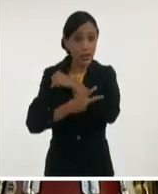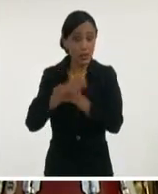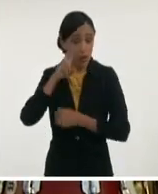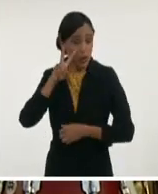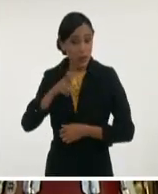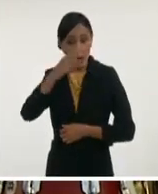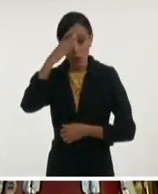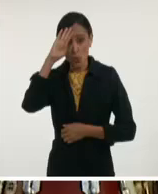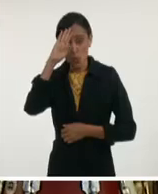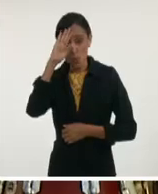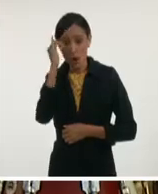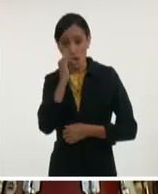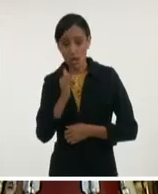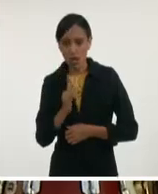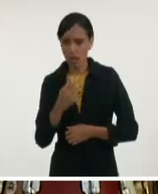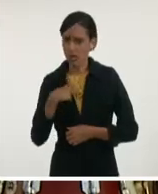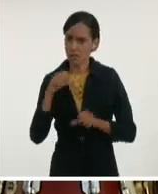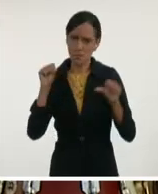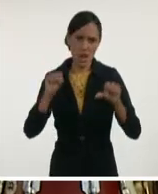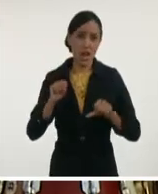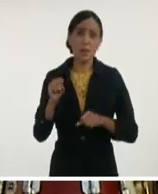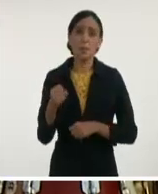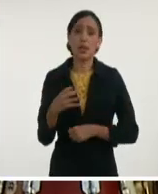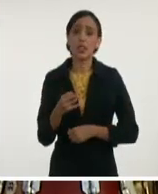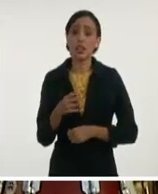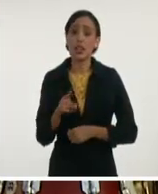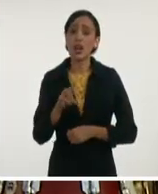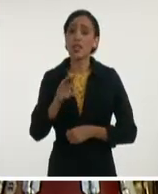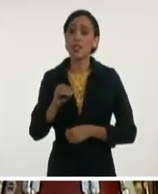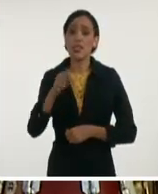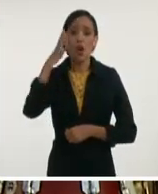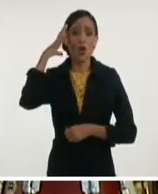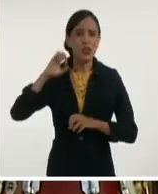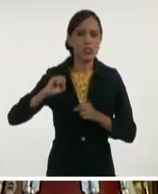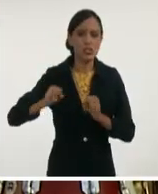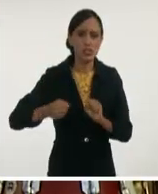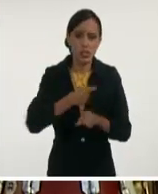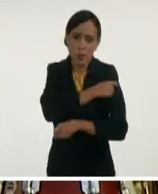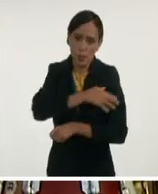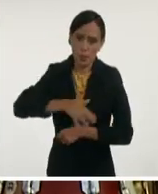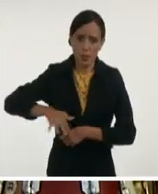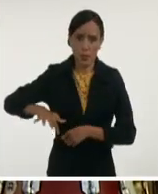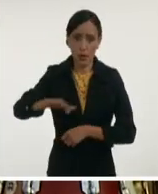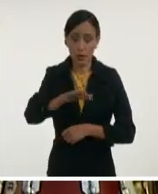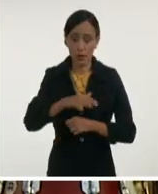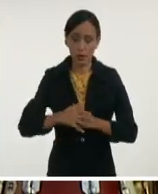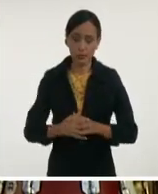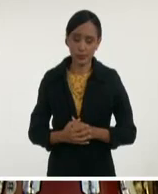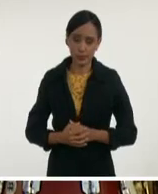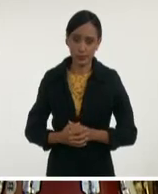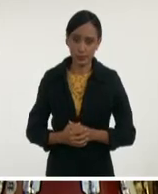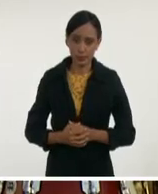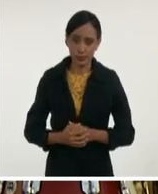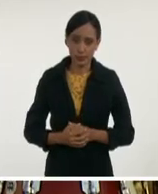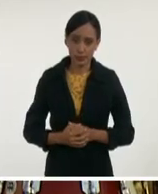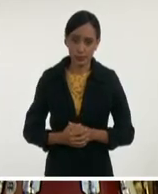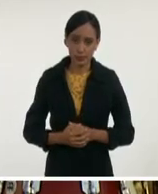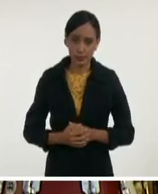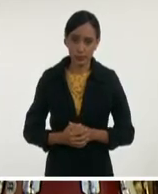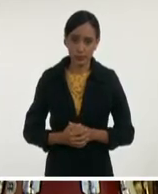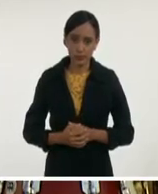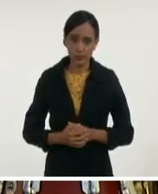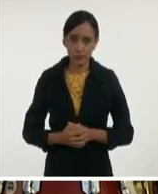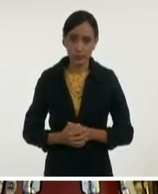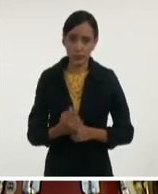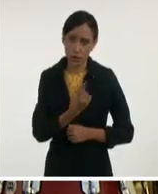el gobierno y a un gobierno que reprime a su pueblo. No es raro que bajo ese bombardeo mediático algunos